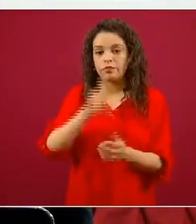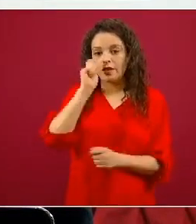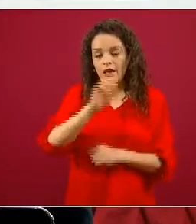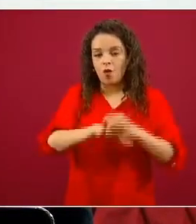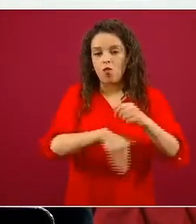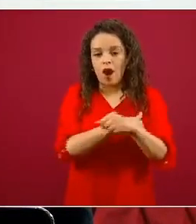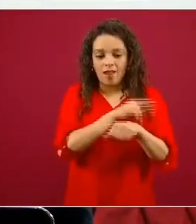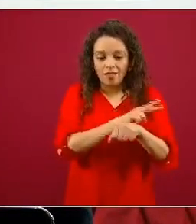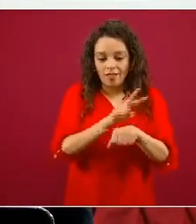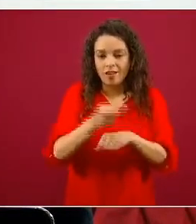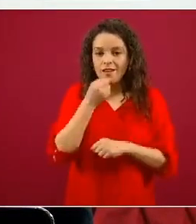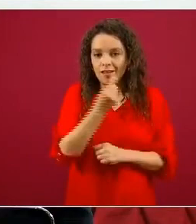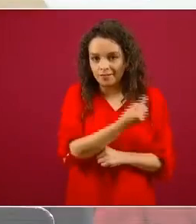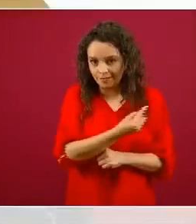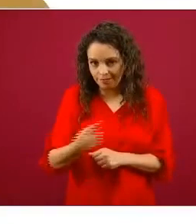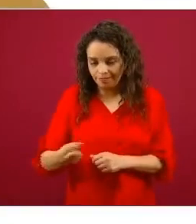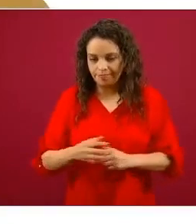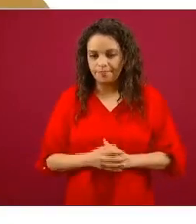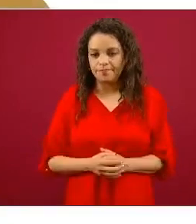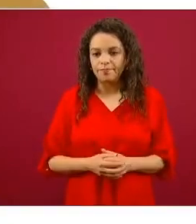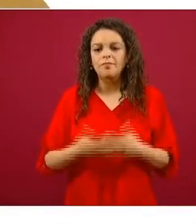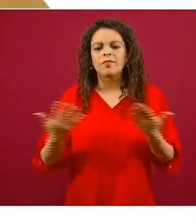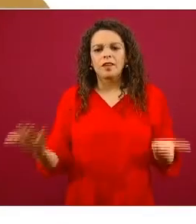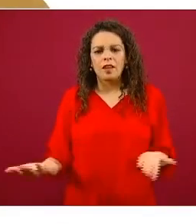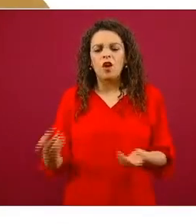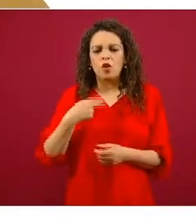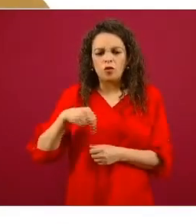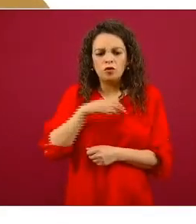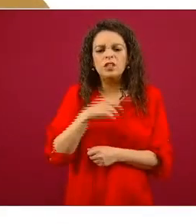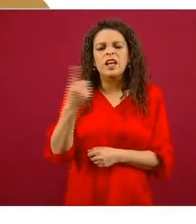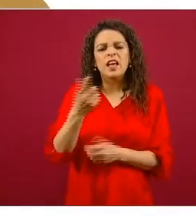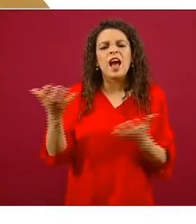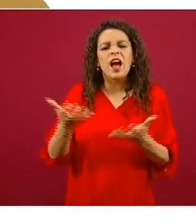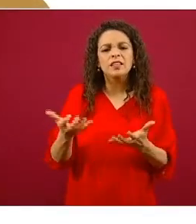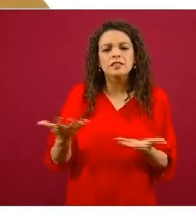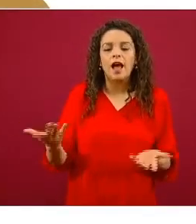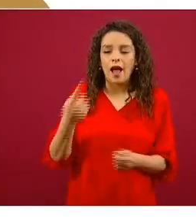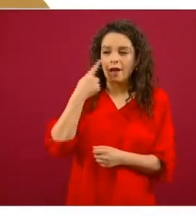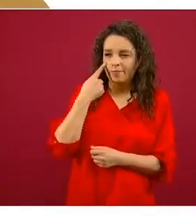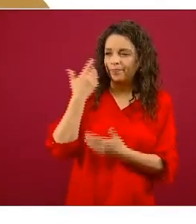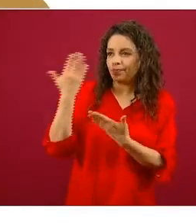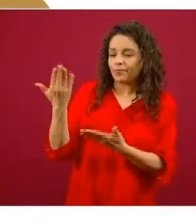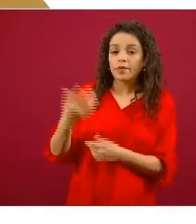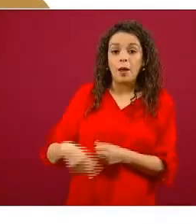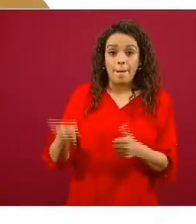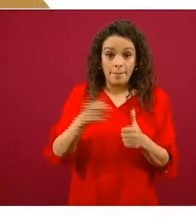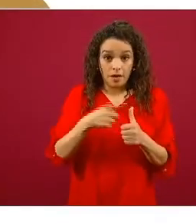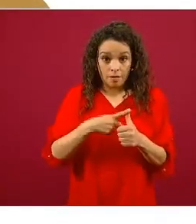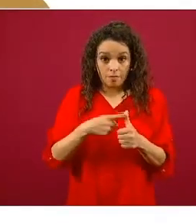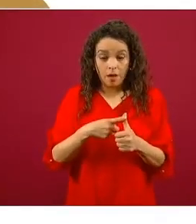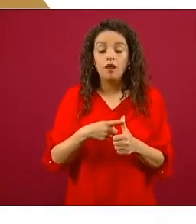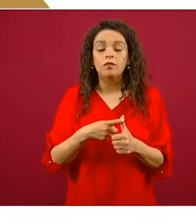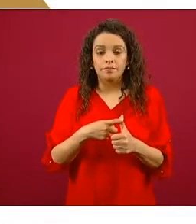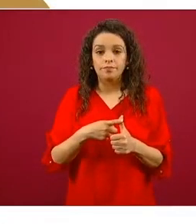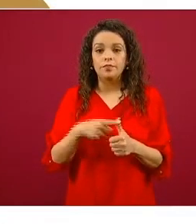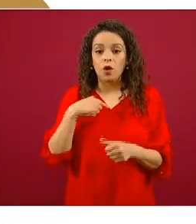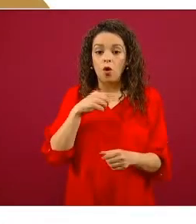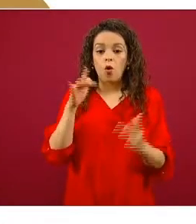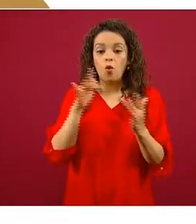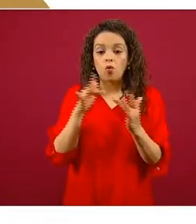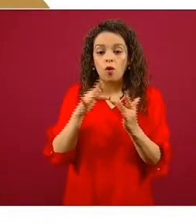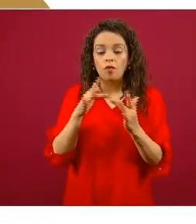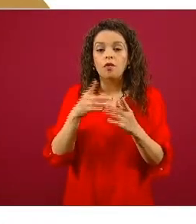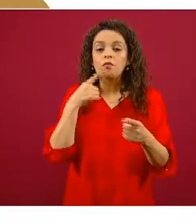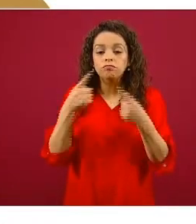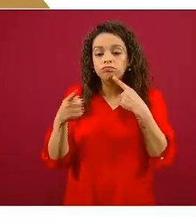Entonces, ¿qué hemos hecho? Bueno, lo primero que hicimos fue establecer contacto con los usuarios de guarderías para